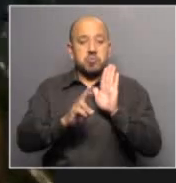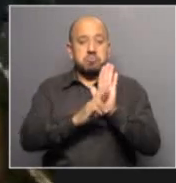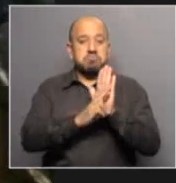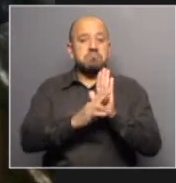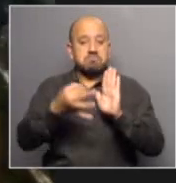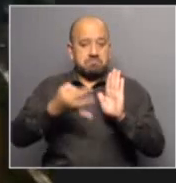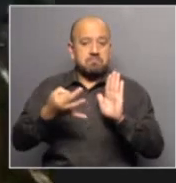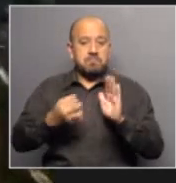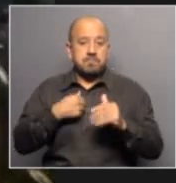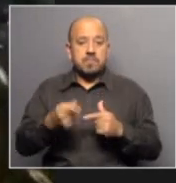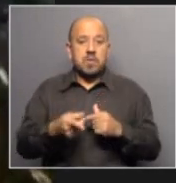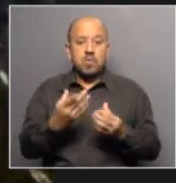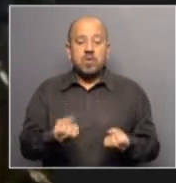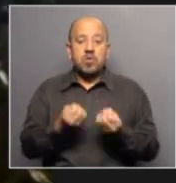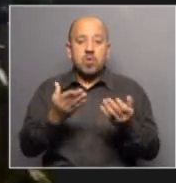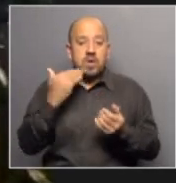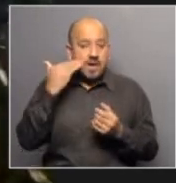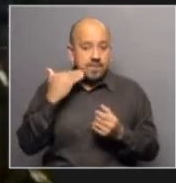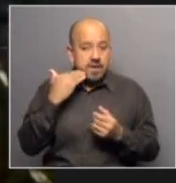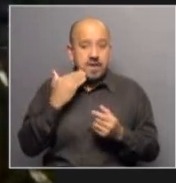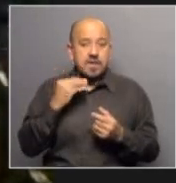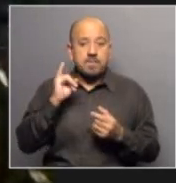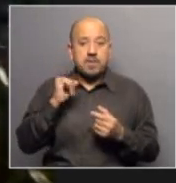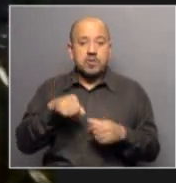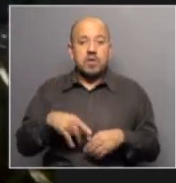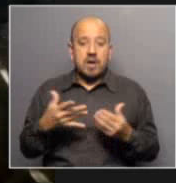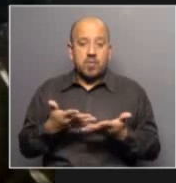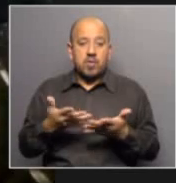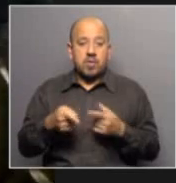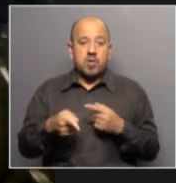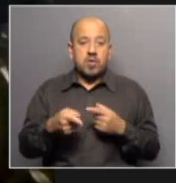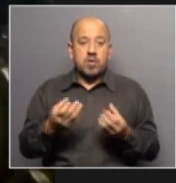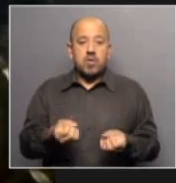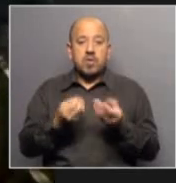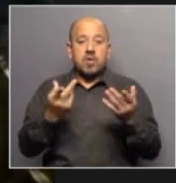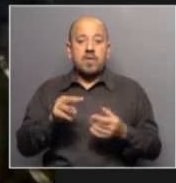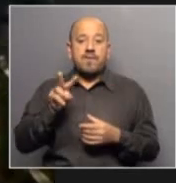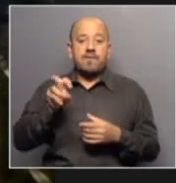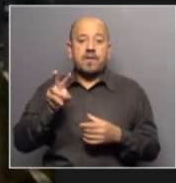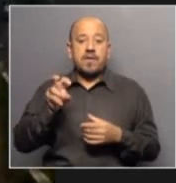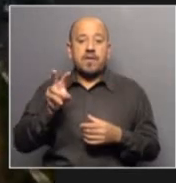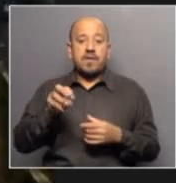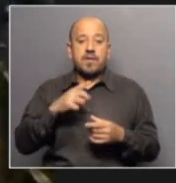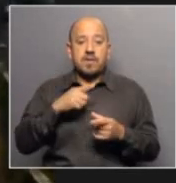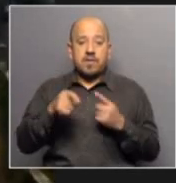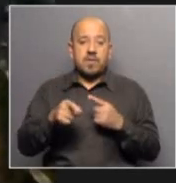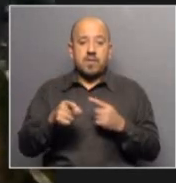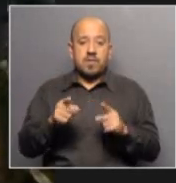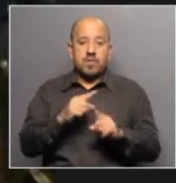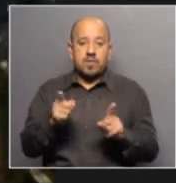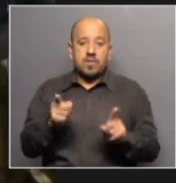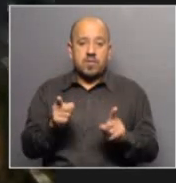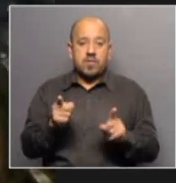particularmente en las épocas de flora, porque está empezando, por ejemplo, cosechas verdes, que a todas luces no constituye